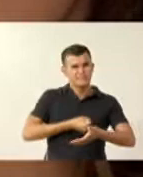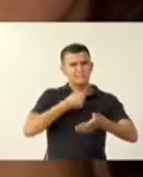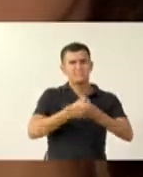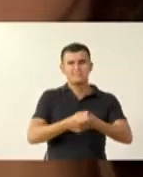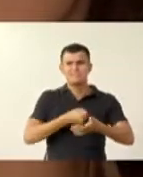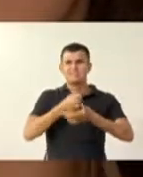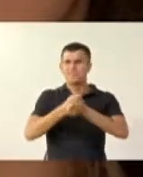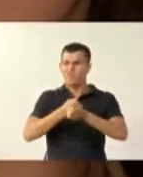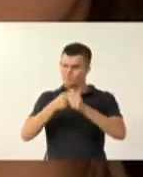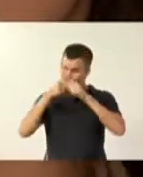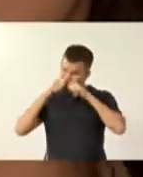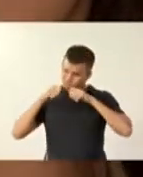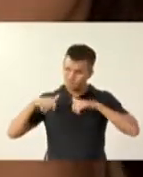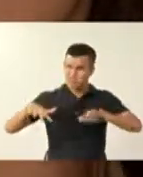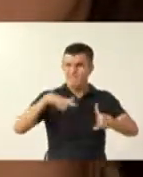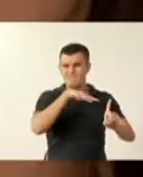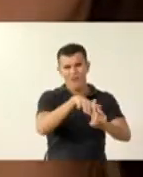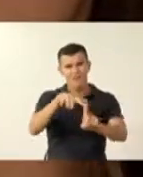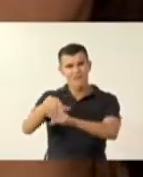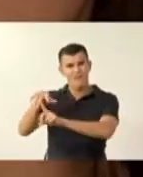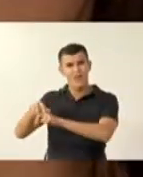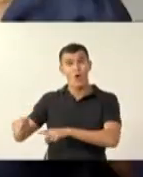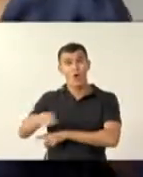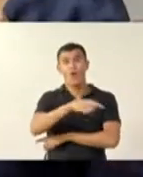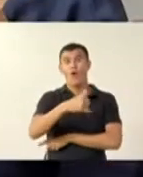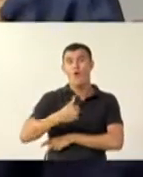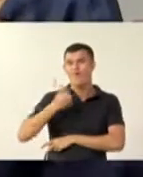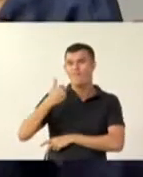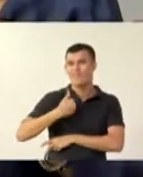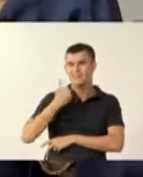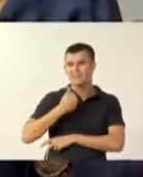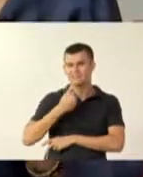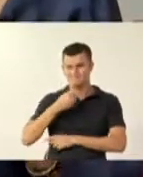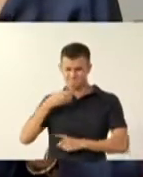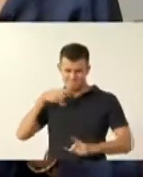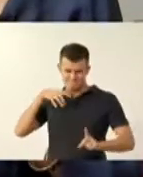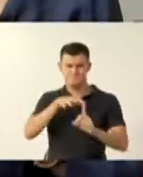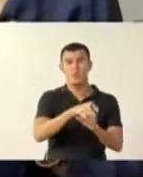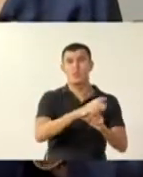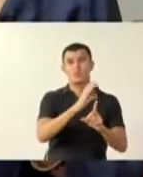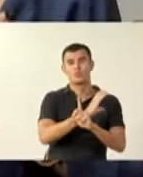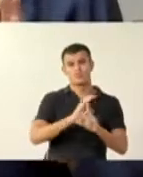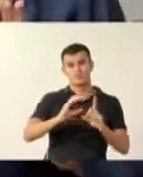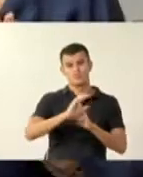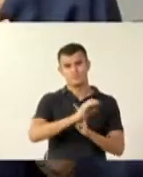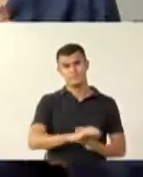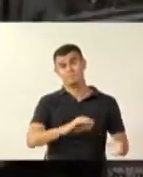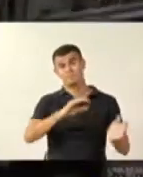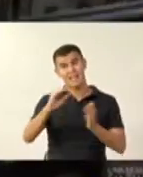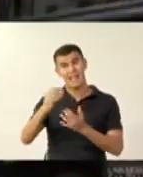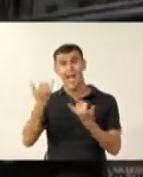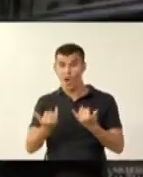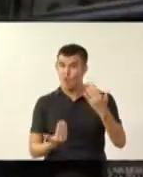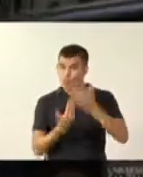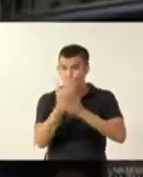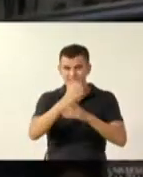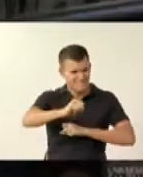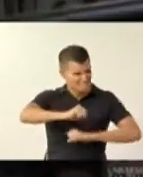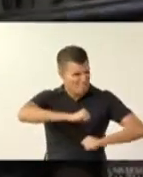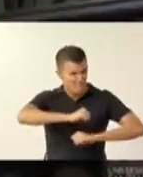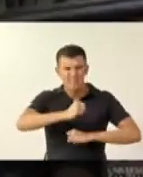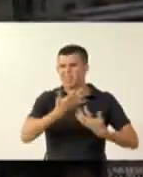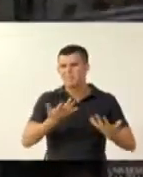proceso de fomentar la cultura en las nuevas generaciones. Hay una dinámica que entró, digamos, a darle un impulso